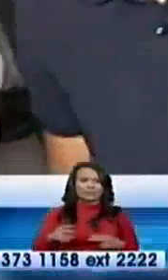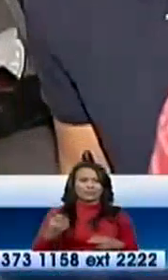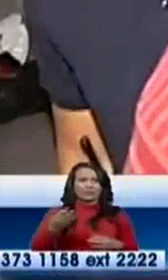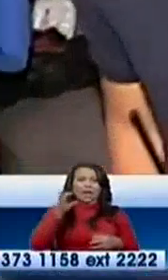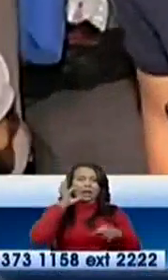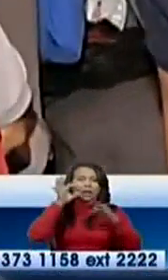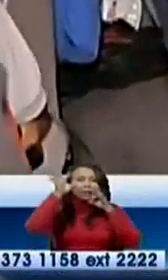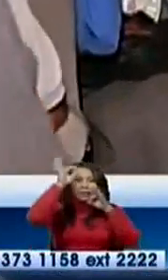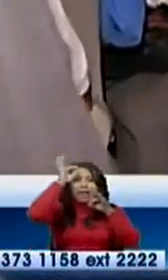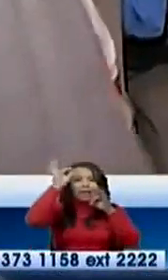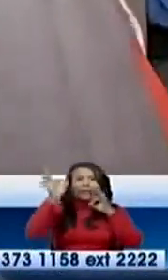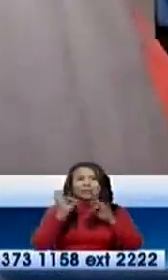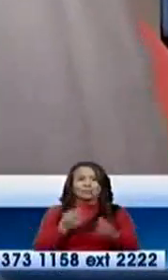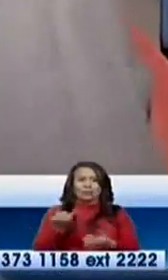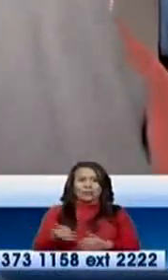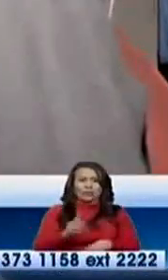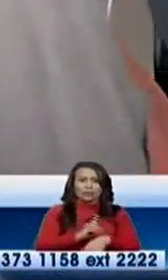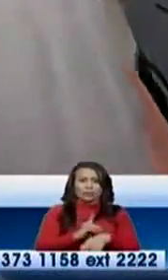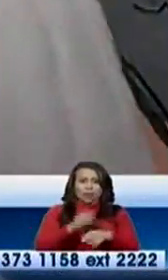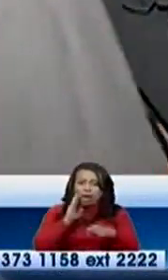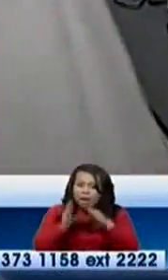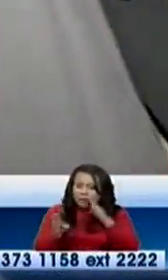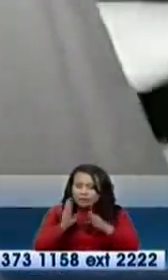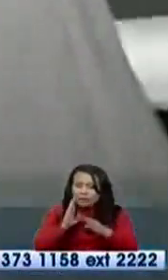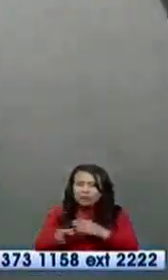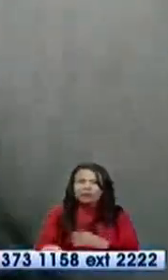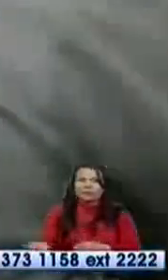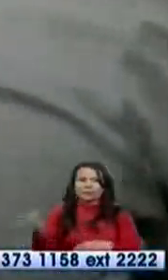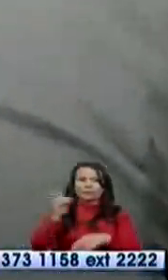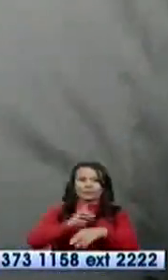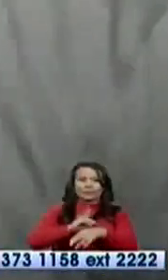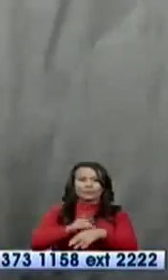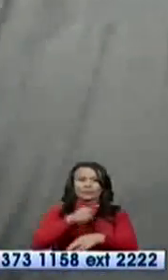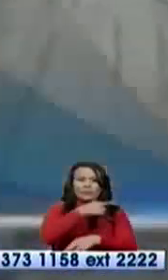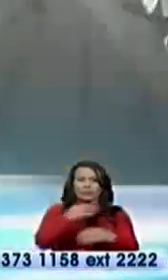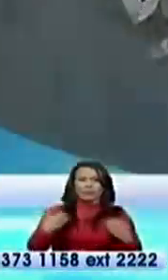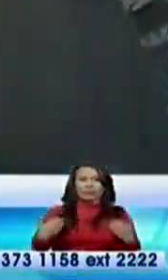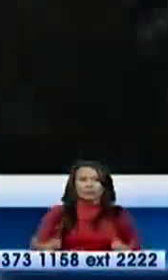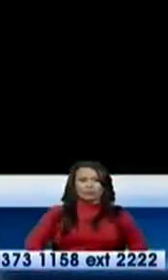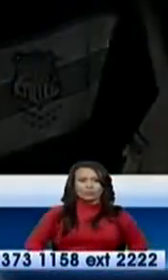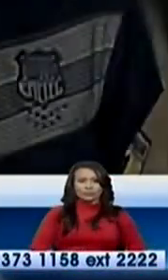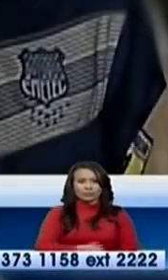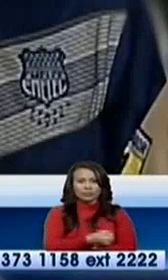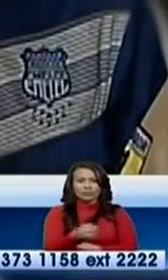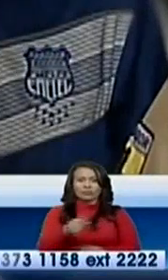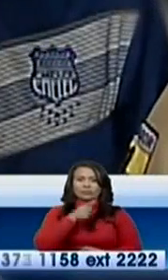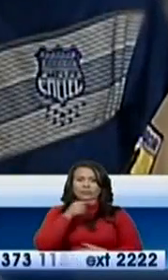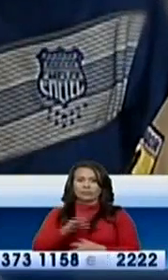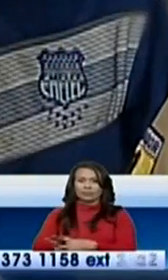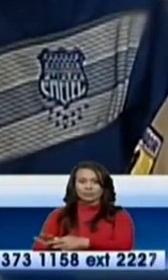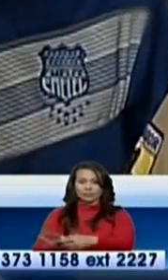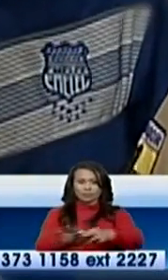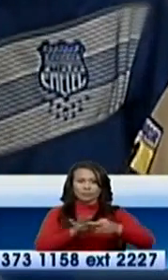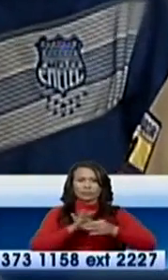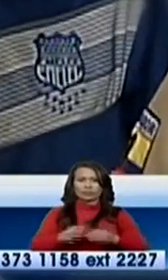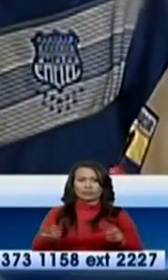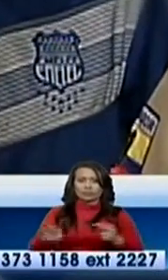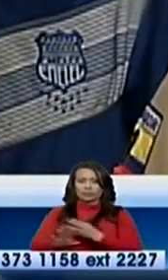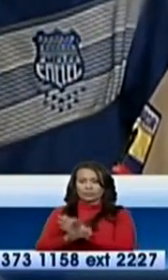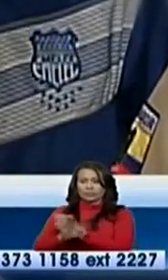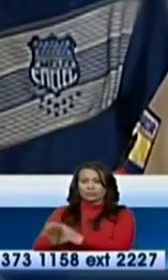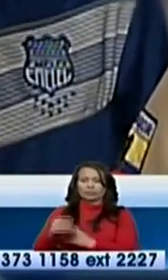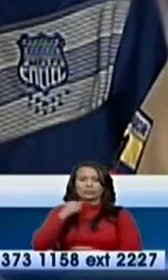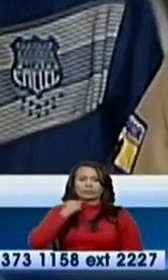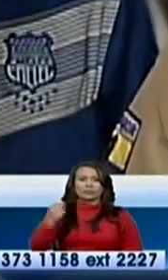quemaduras. Ha sido atendido oportunamente por el cuerpo de bomberos, asimismo nos colaboró. y se evitó más